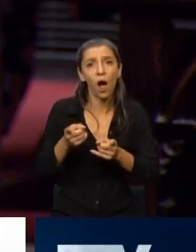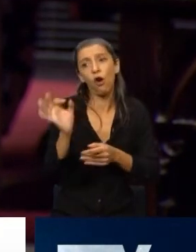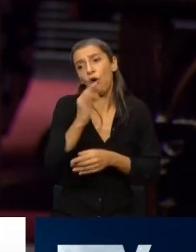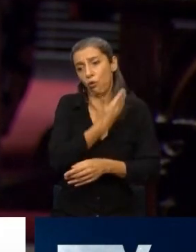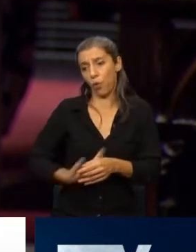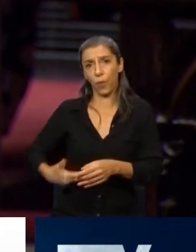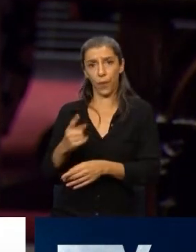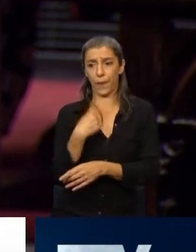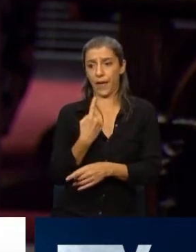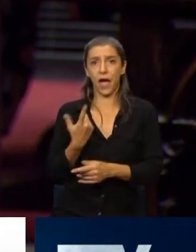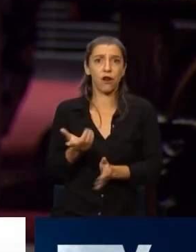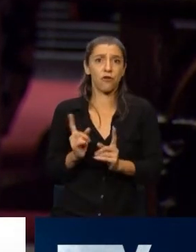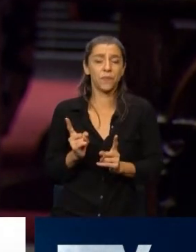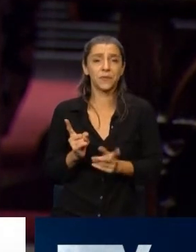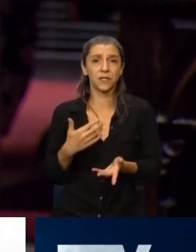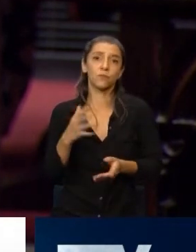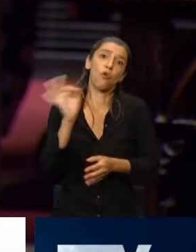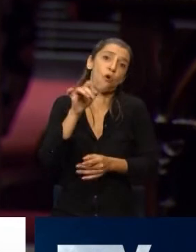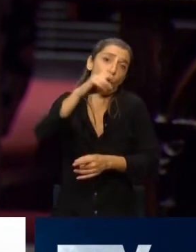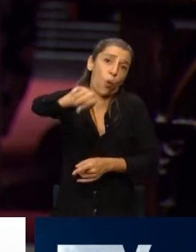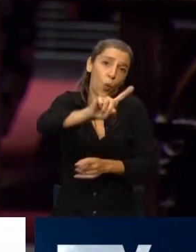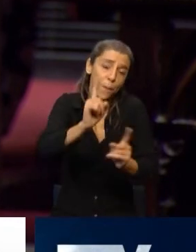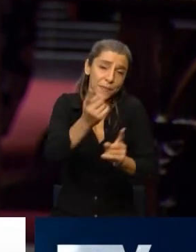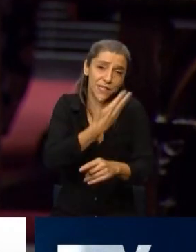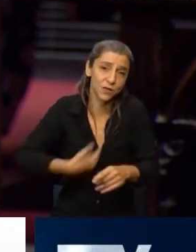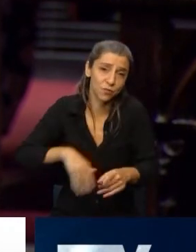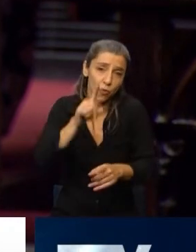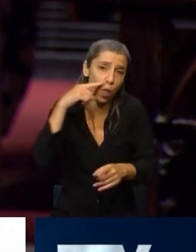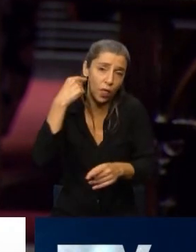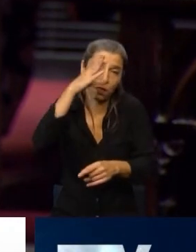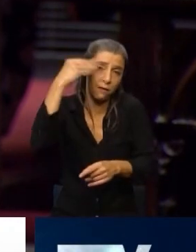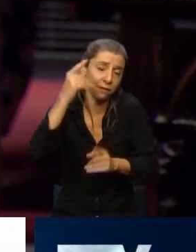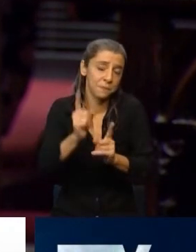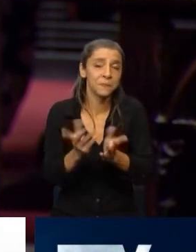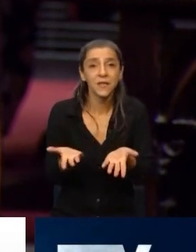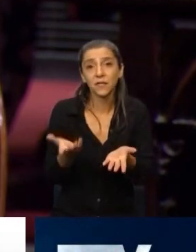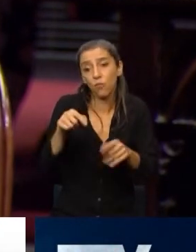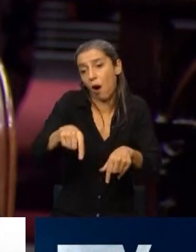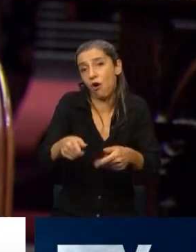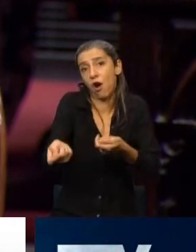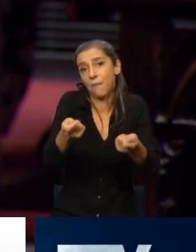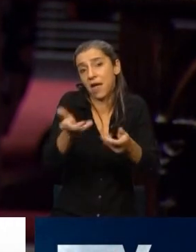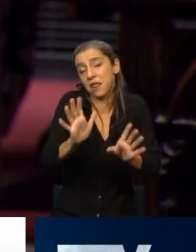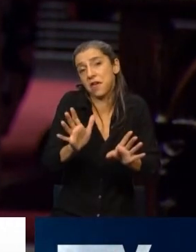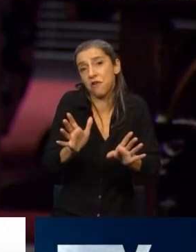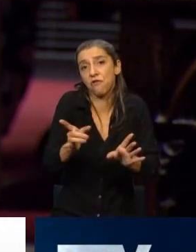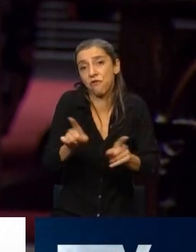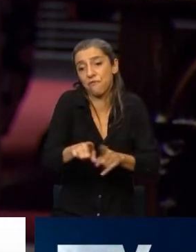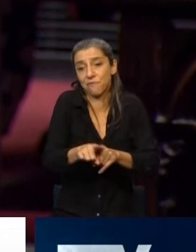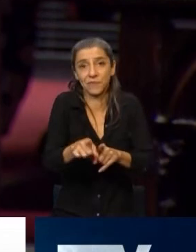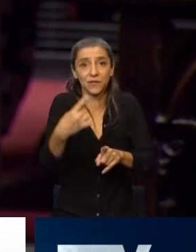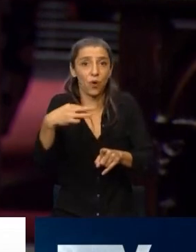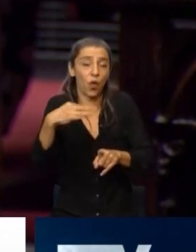mismos, los diputados del oficialismo y el gobierno de Alberto Fernández y de Cristina Kirchner, los que tienen que gobernar y los que tienen que hacerse